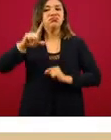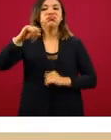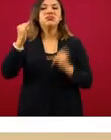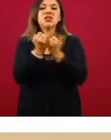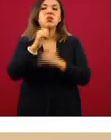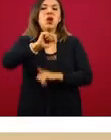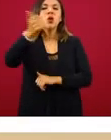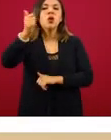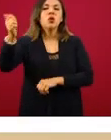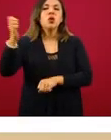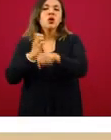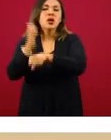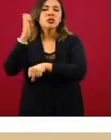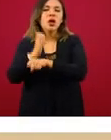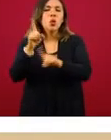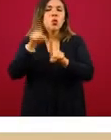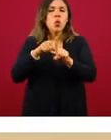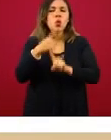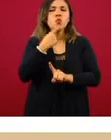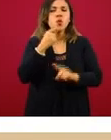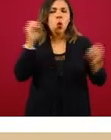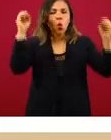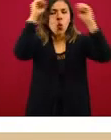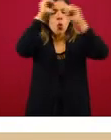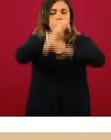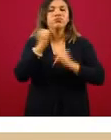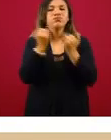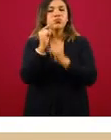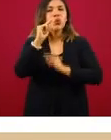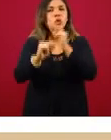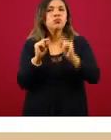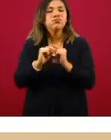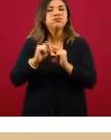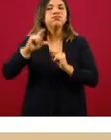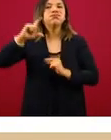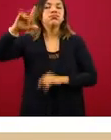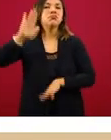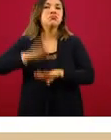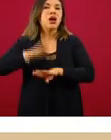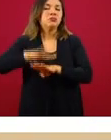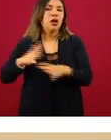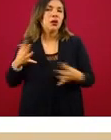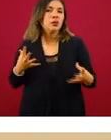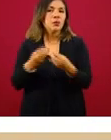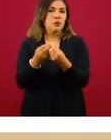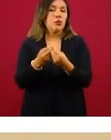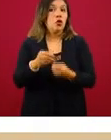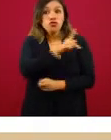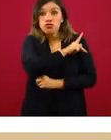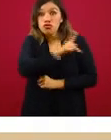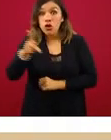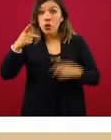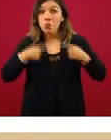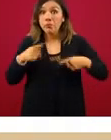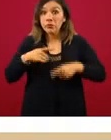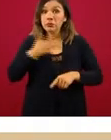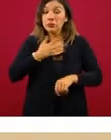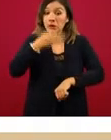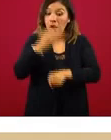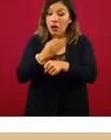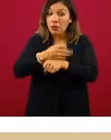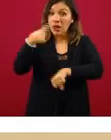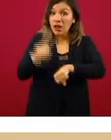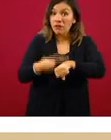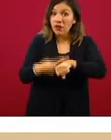otras entidades federativas en color rojo oscuro que también están incrementando su carga acumulada, es decir, no todas estas personas ya en este